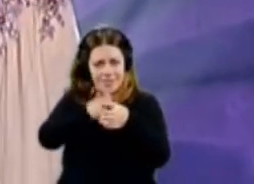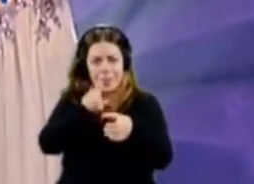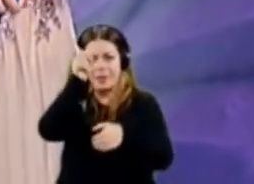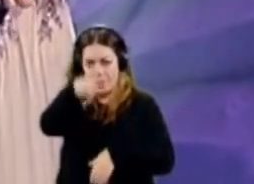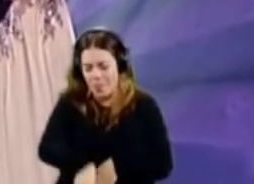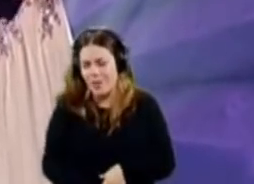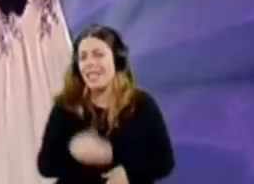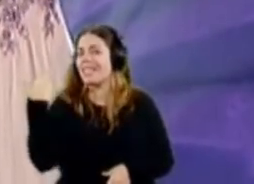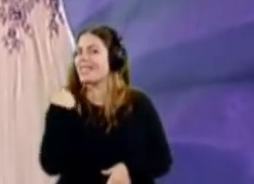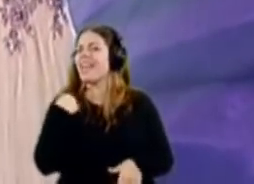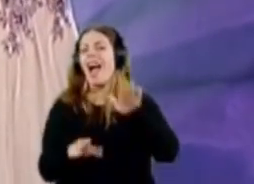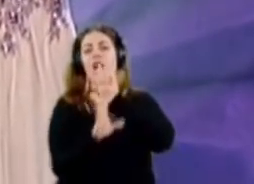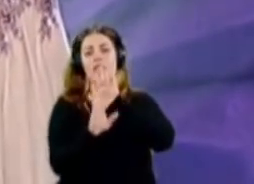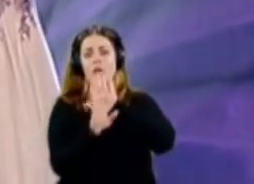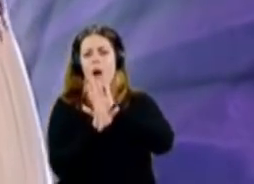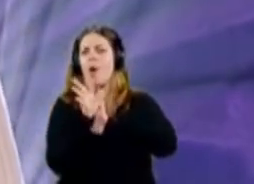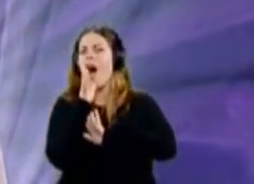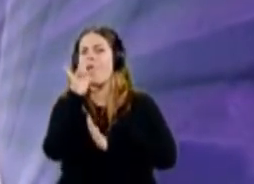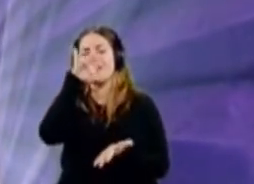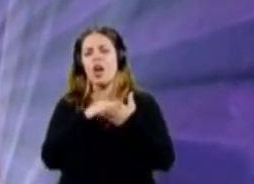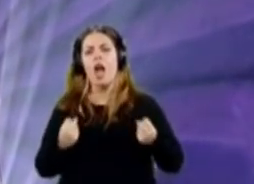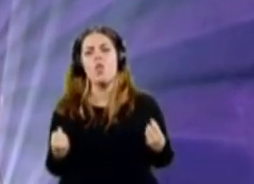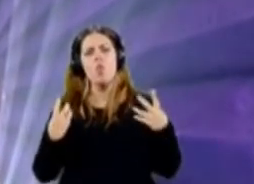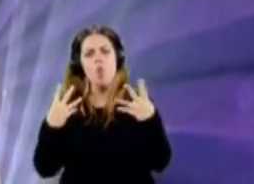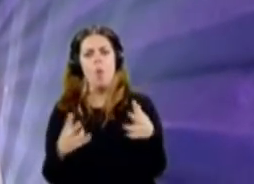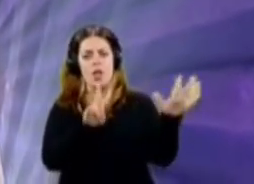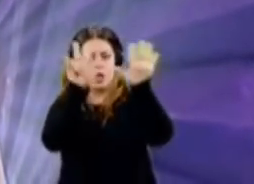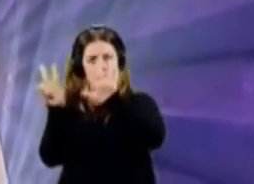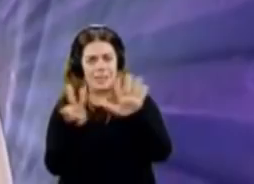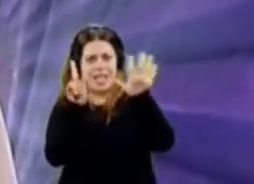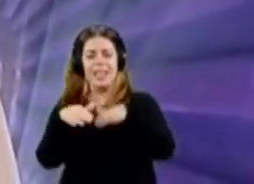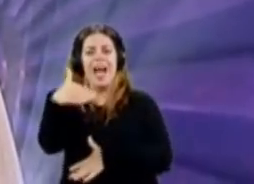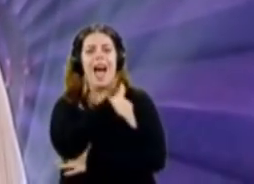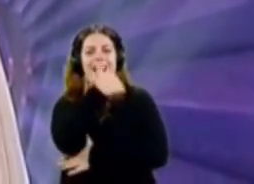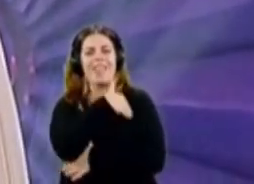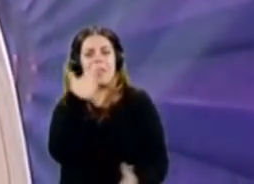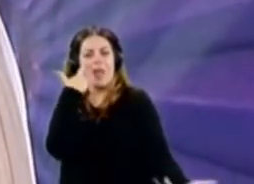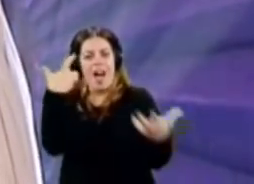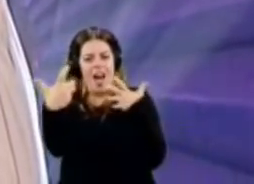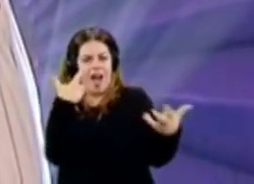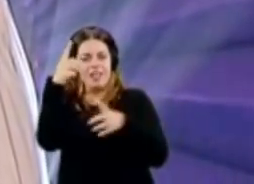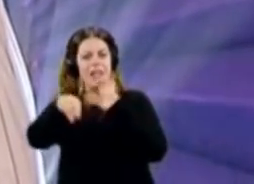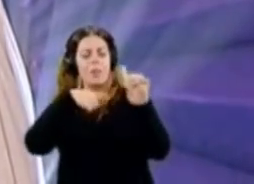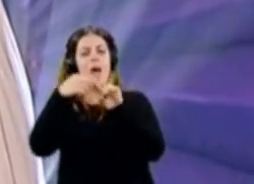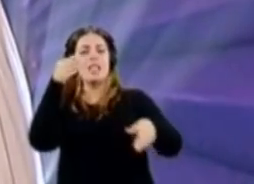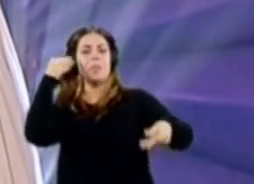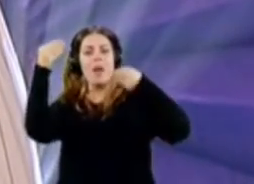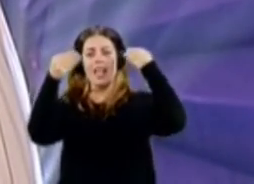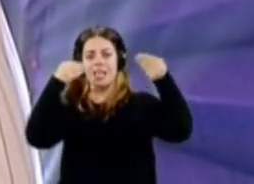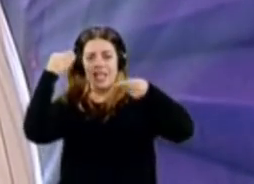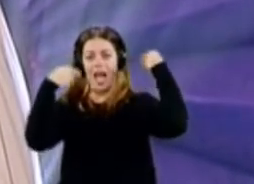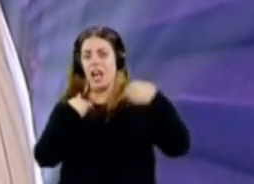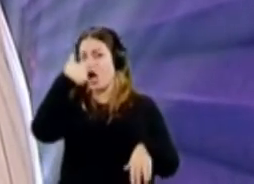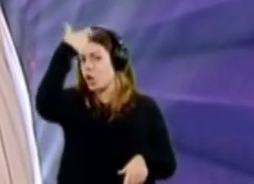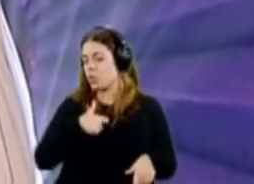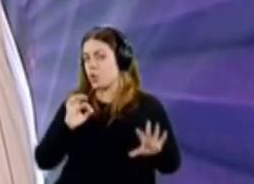por el siguiente. Estamos en el número. En el número 7, Academia de Artes Escénicas y Maquillaje Soy,